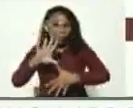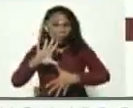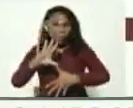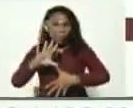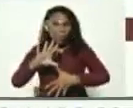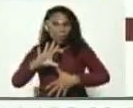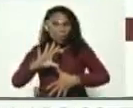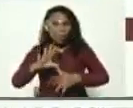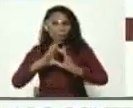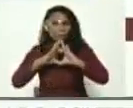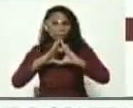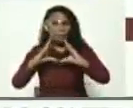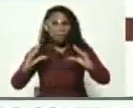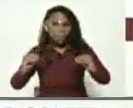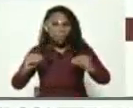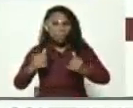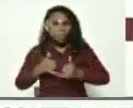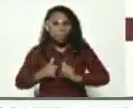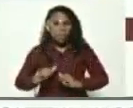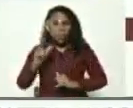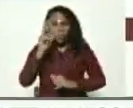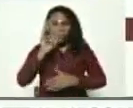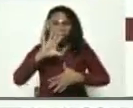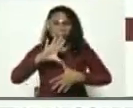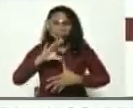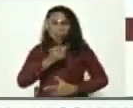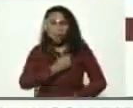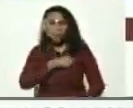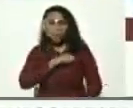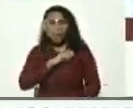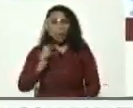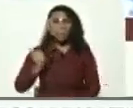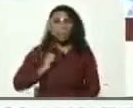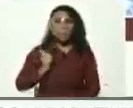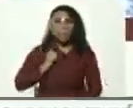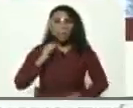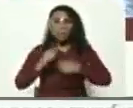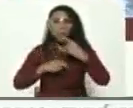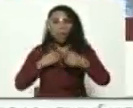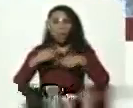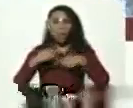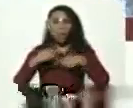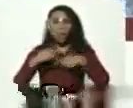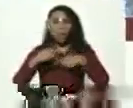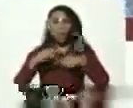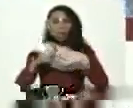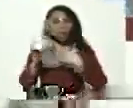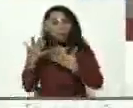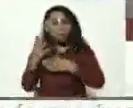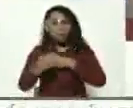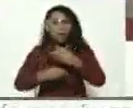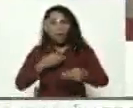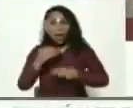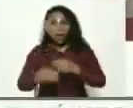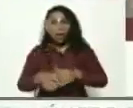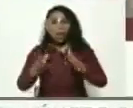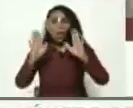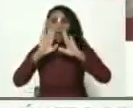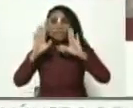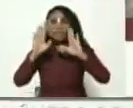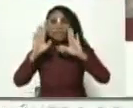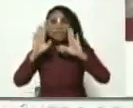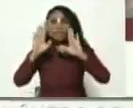en la que todos los hijos de la América Española, de cualquier color o condición, se profesen un